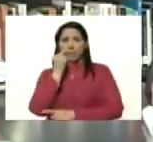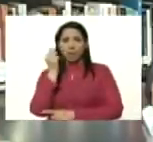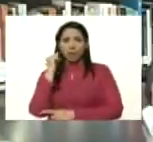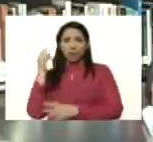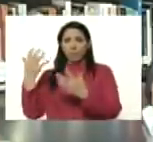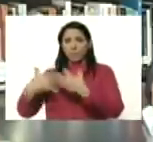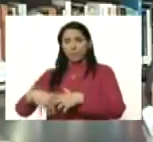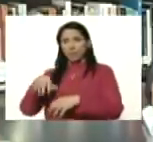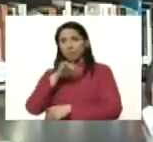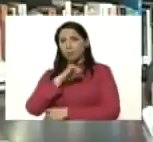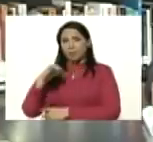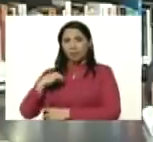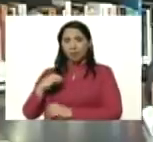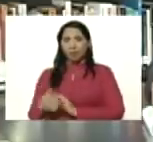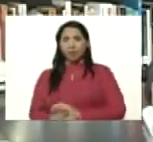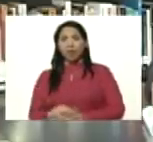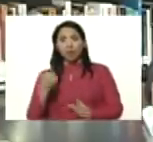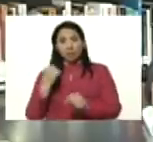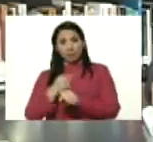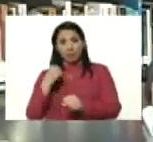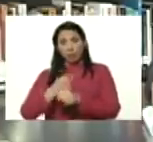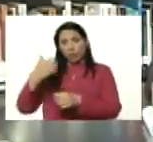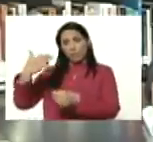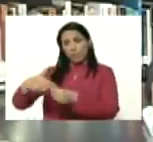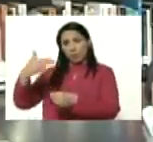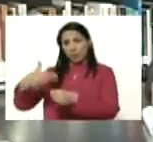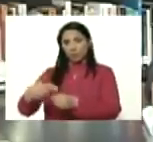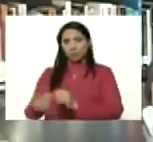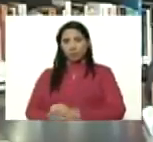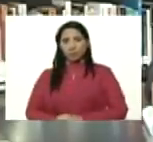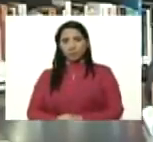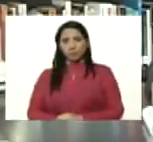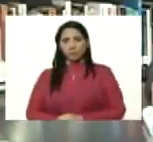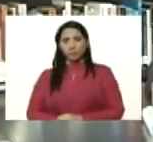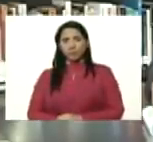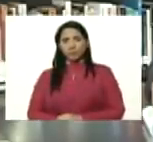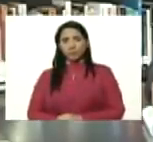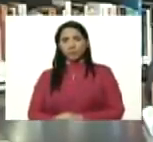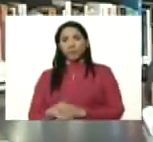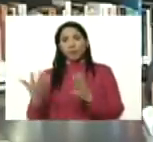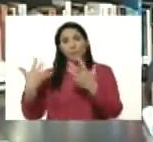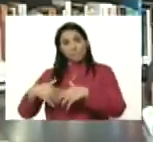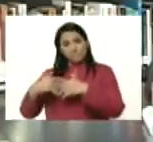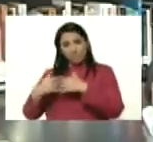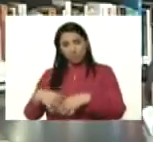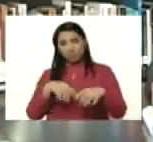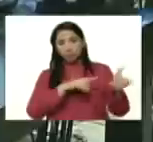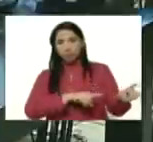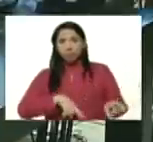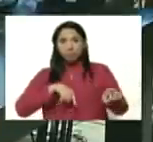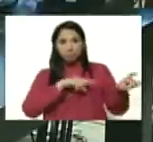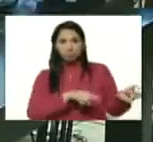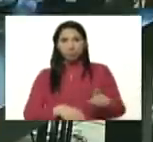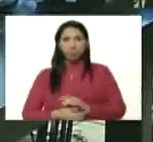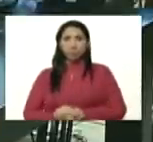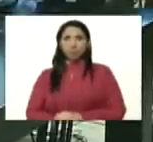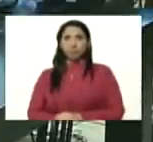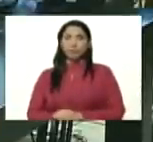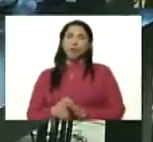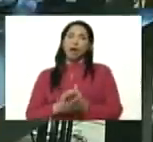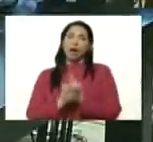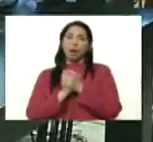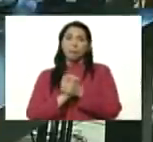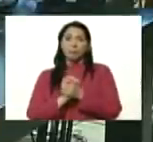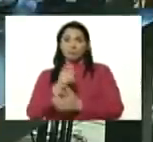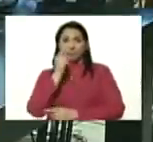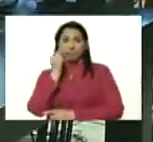privadas, trabajadores de PDVSA, Pequivén, de empresas avícolas, compañeros y